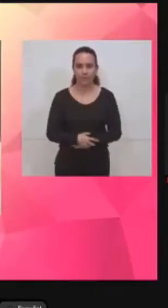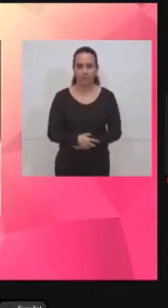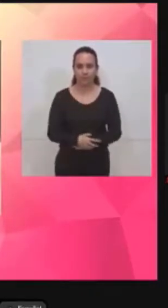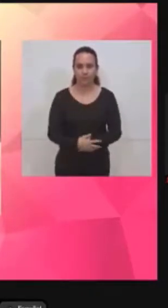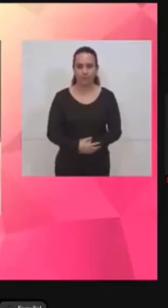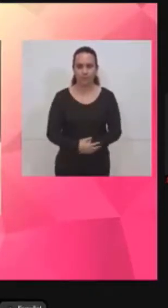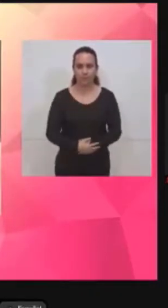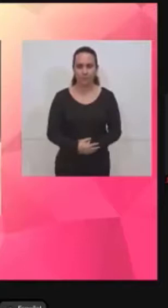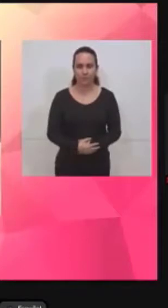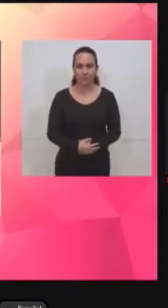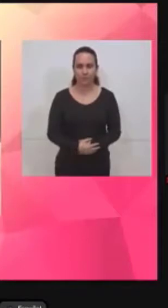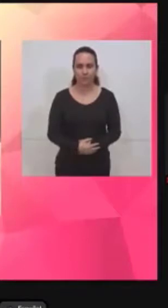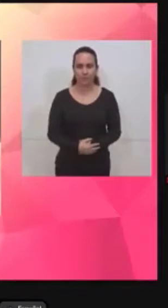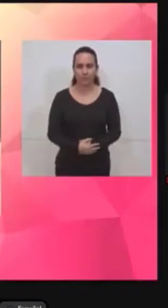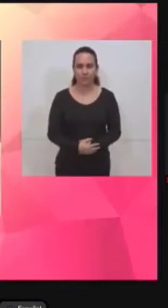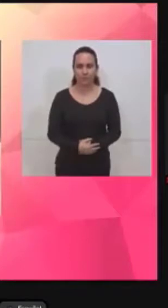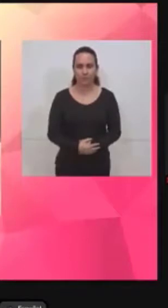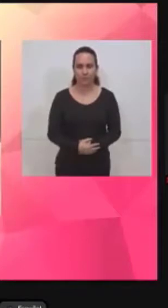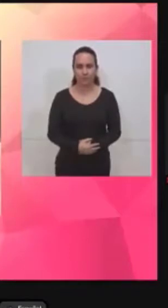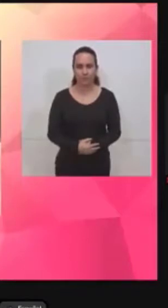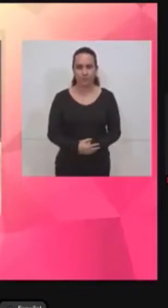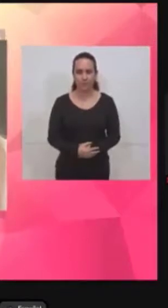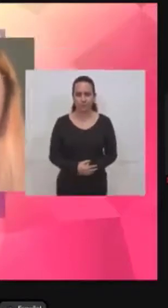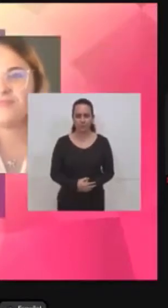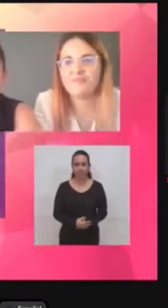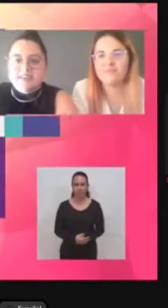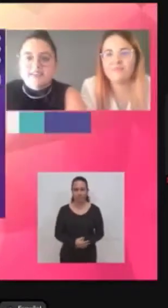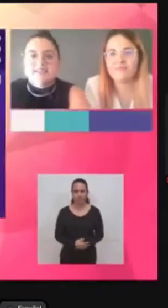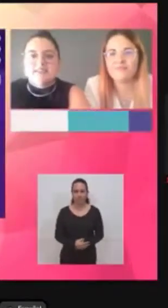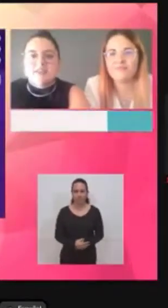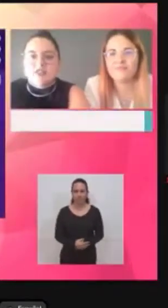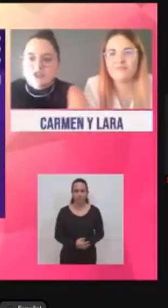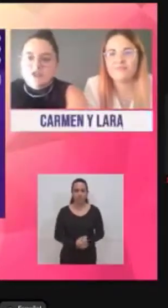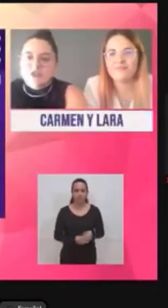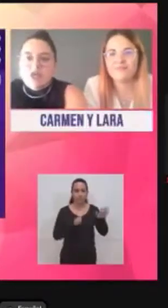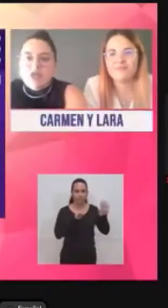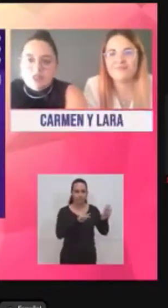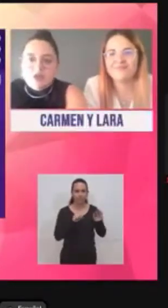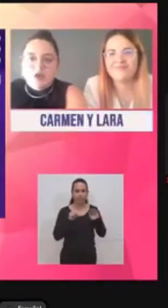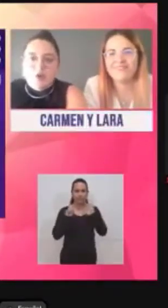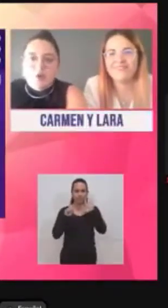A ver. El código es